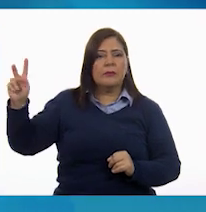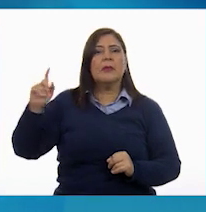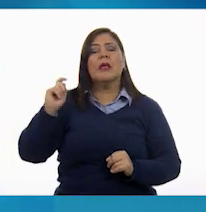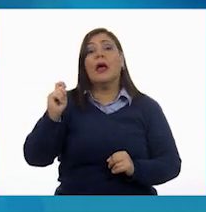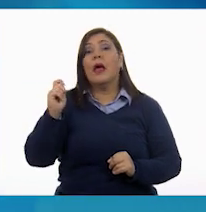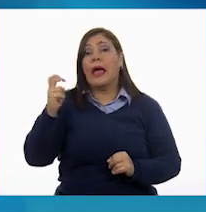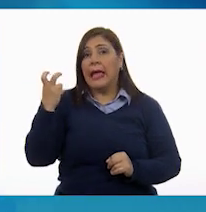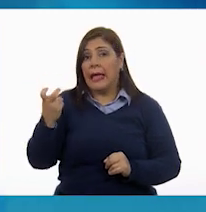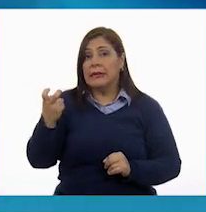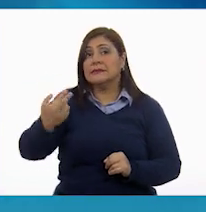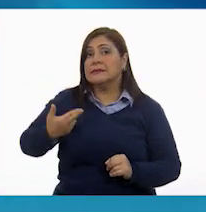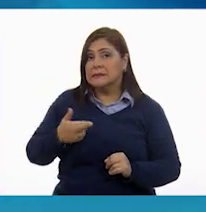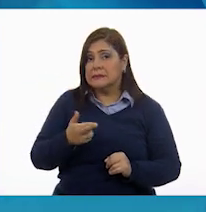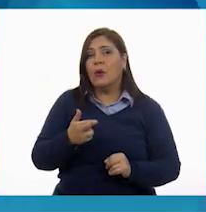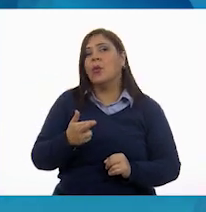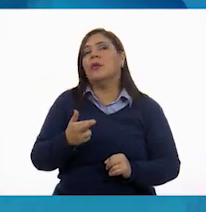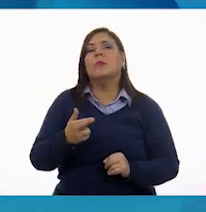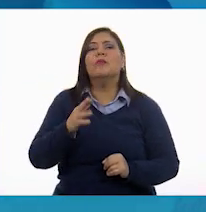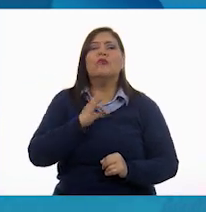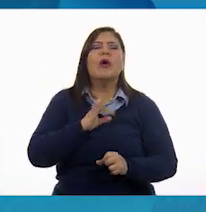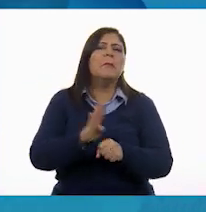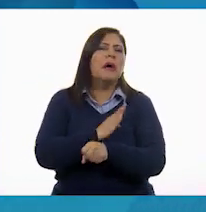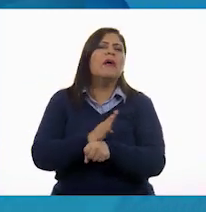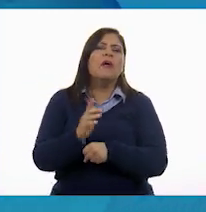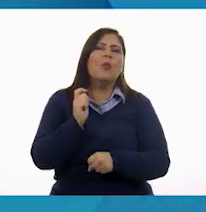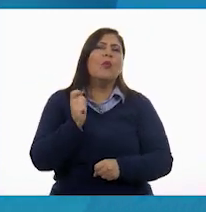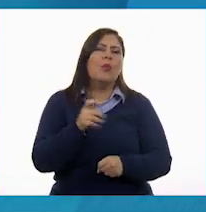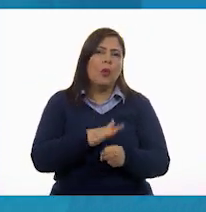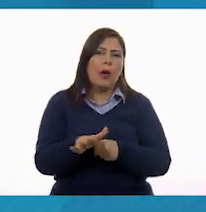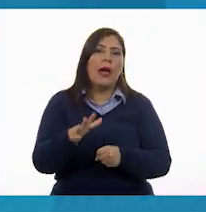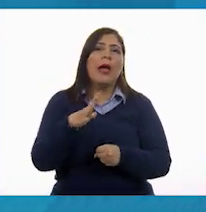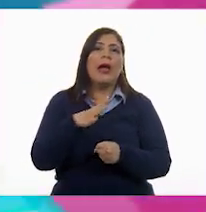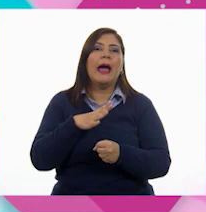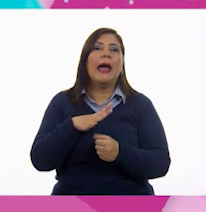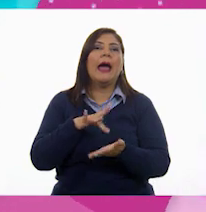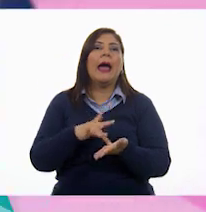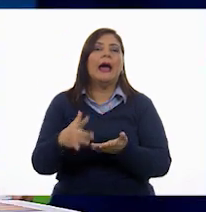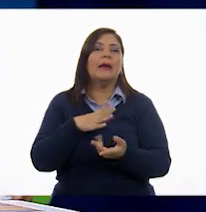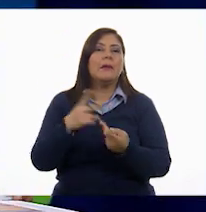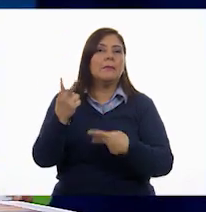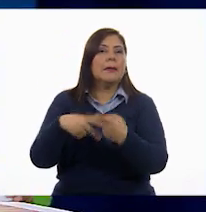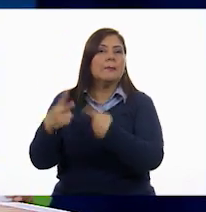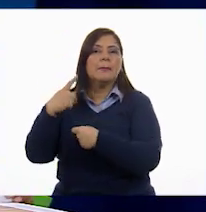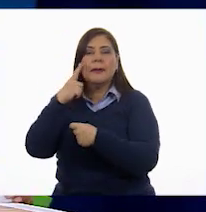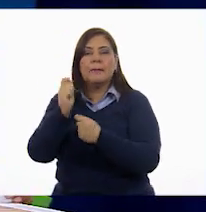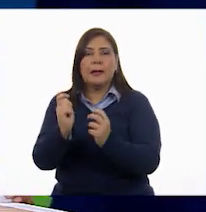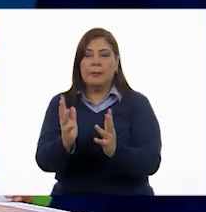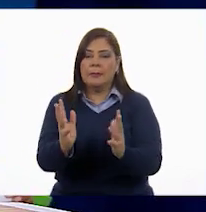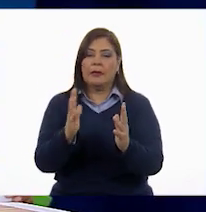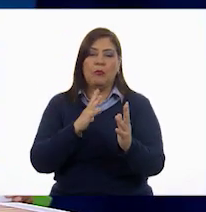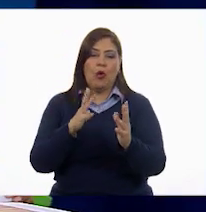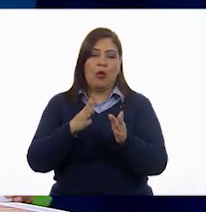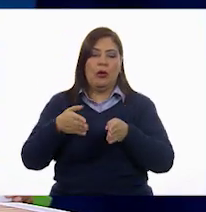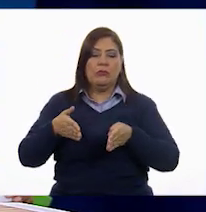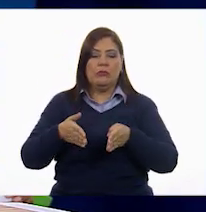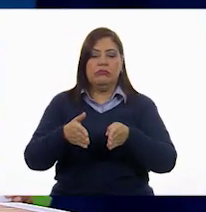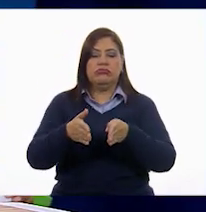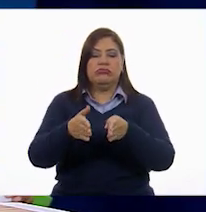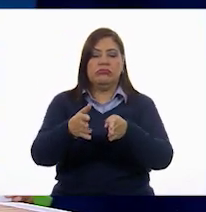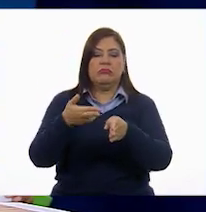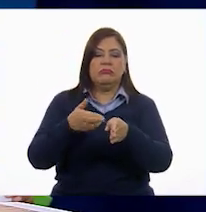de la humanidad es que generan mucha tierra fértil. Alrededor de este tipo de ríos